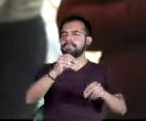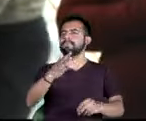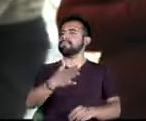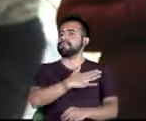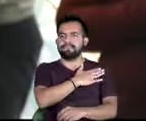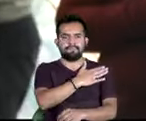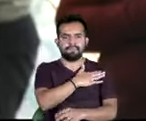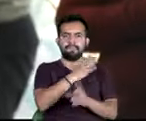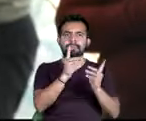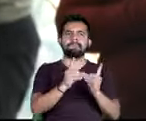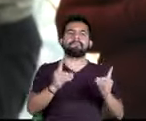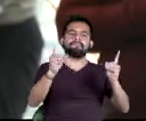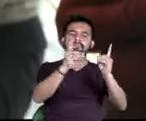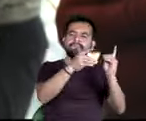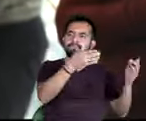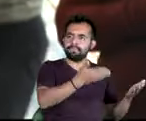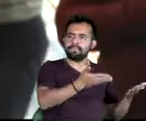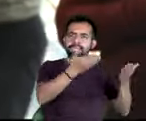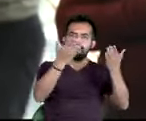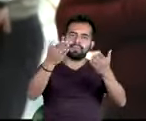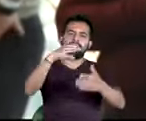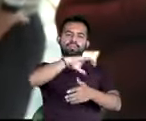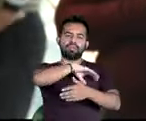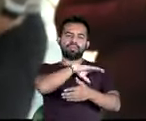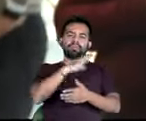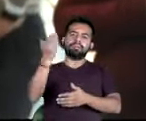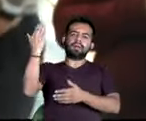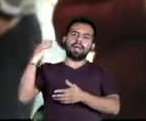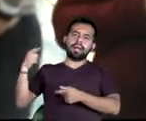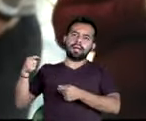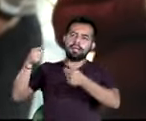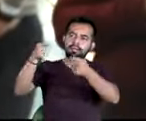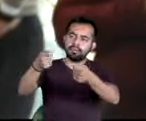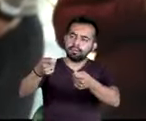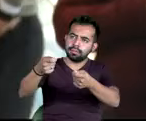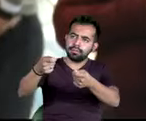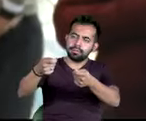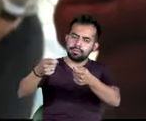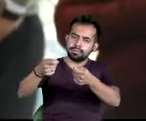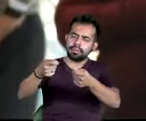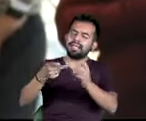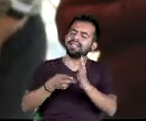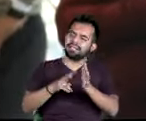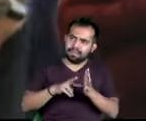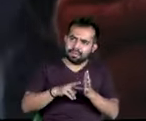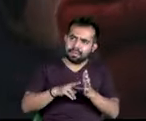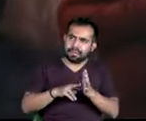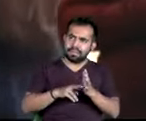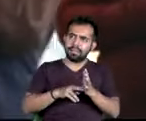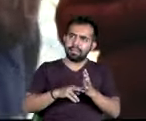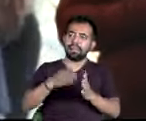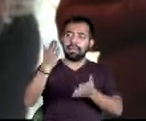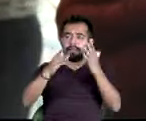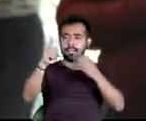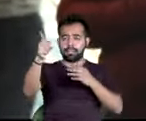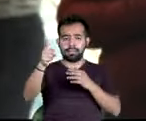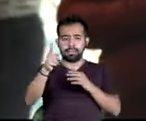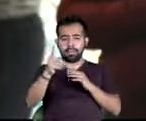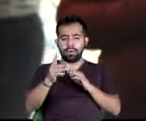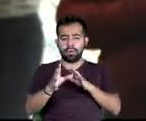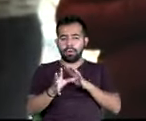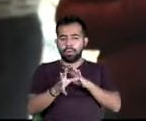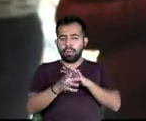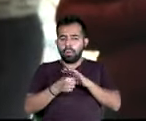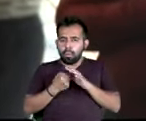que le habían entregado del municipio saliente. ¿Quiere decir usted que le están ocultando información?